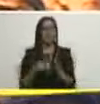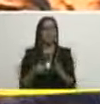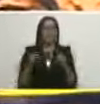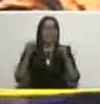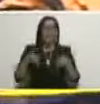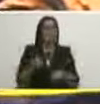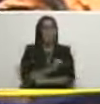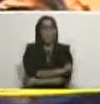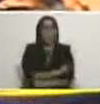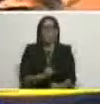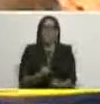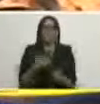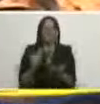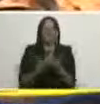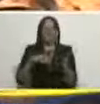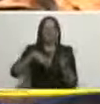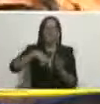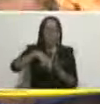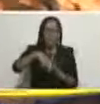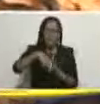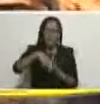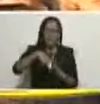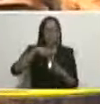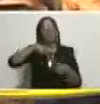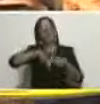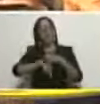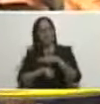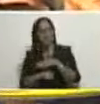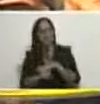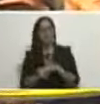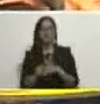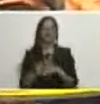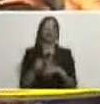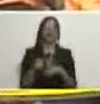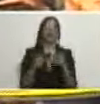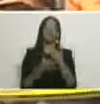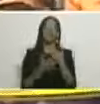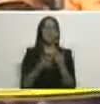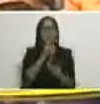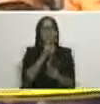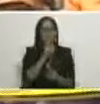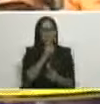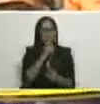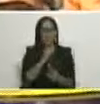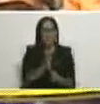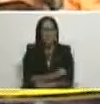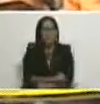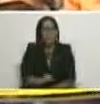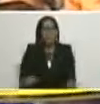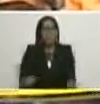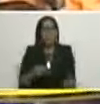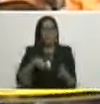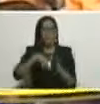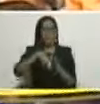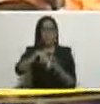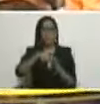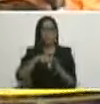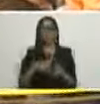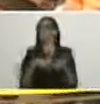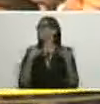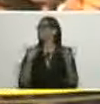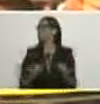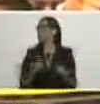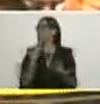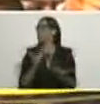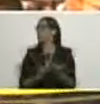era imposible hasta caminar, entrar al tecnológico era imposible caminar. Ahora, gracias a